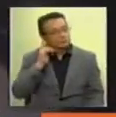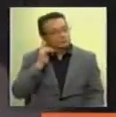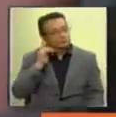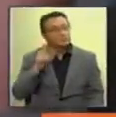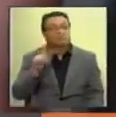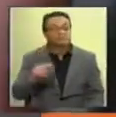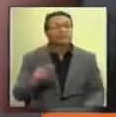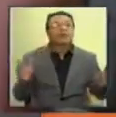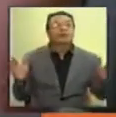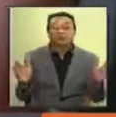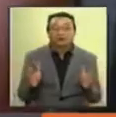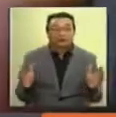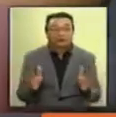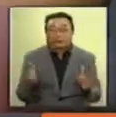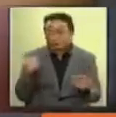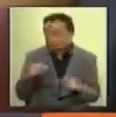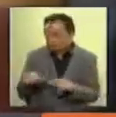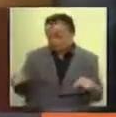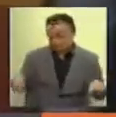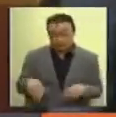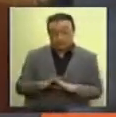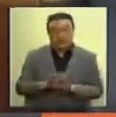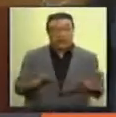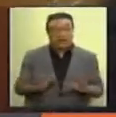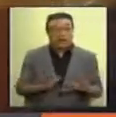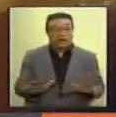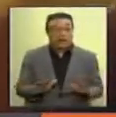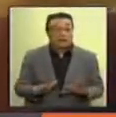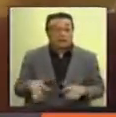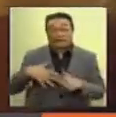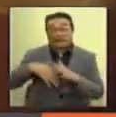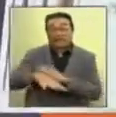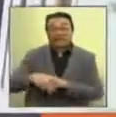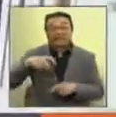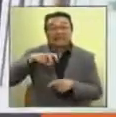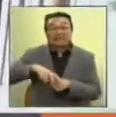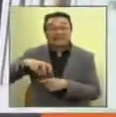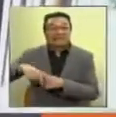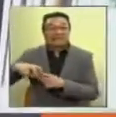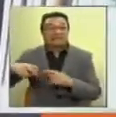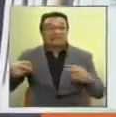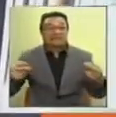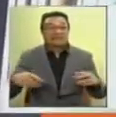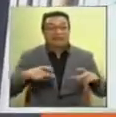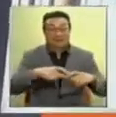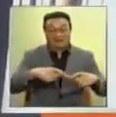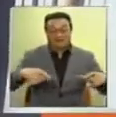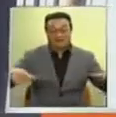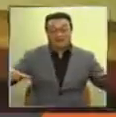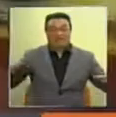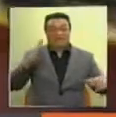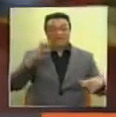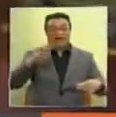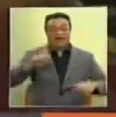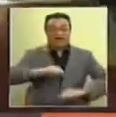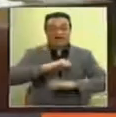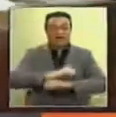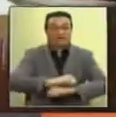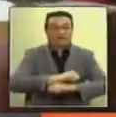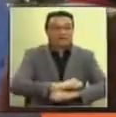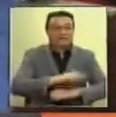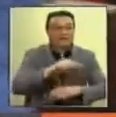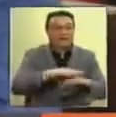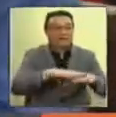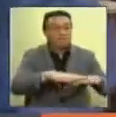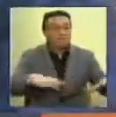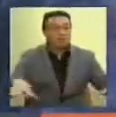Era pequeñito, era esto, este espacio. Solamente tenía 15 sillas. Se ocupaba esta barra, se ocupaba este lugar de acá, el